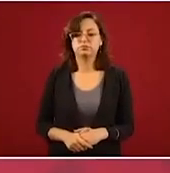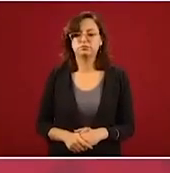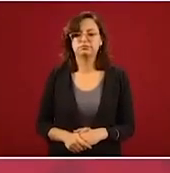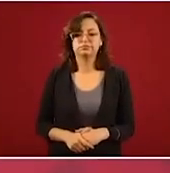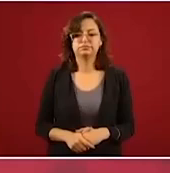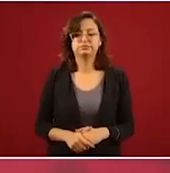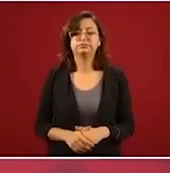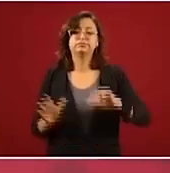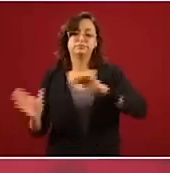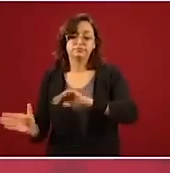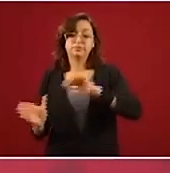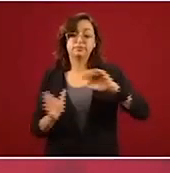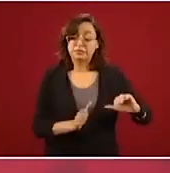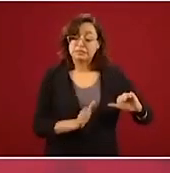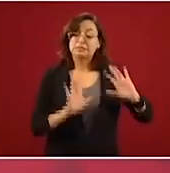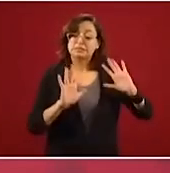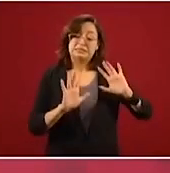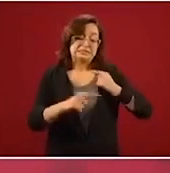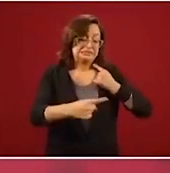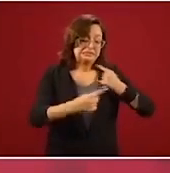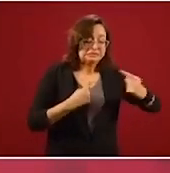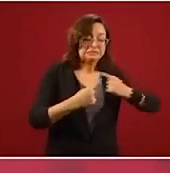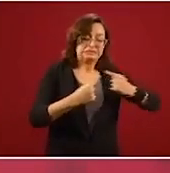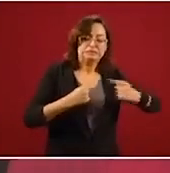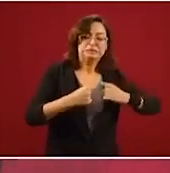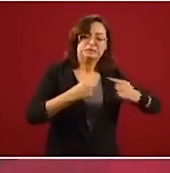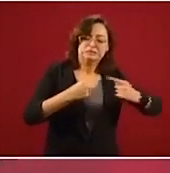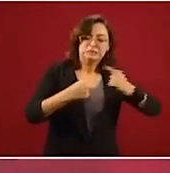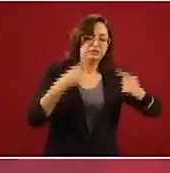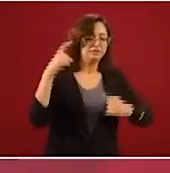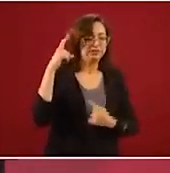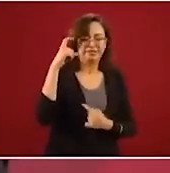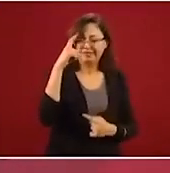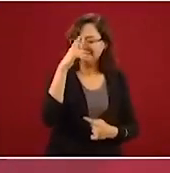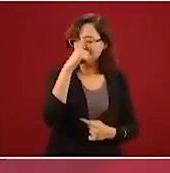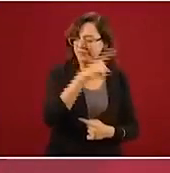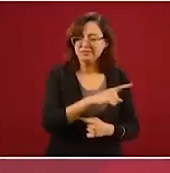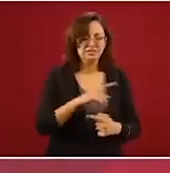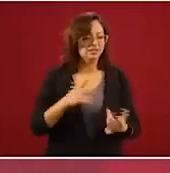Cierro el paréntesis para decirles que fue una negociación complicada hasta el final.